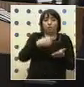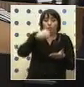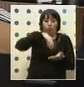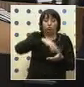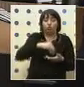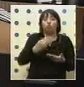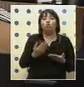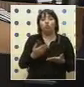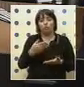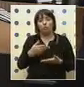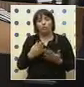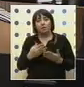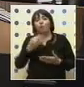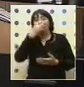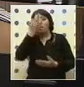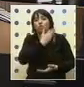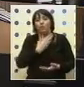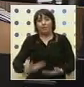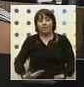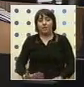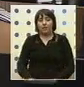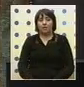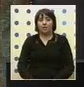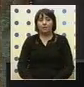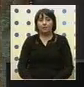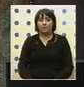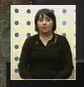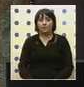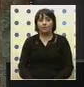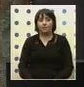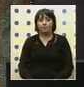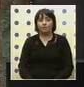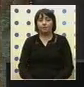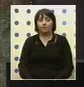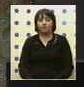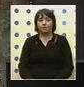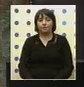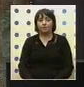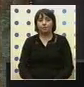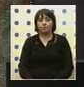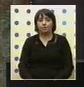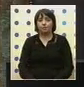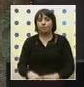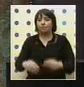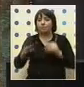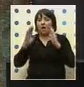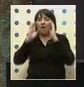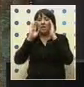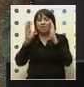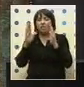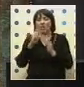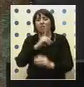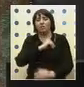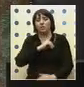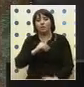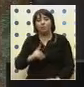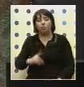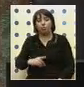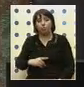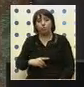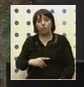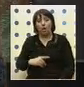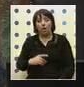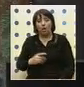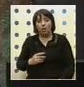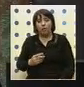merecemos. He dicho, Presidente. Llamo la atención de los colegas parlamentarios y parlamentarias